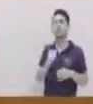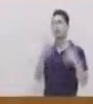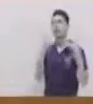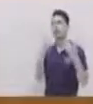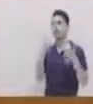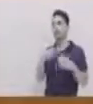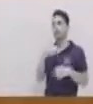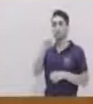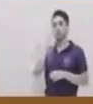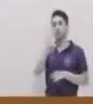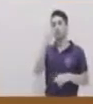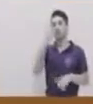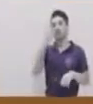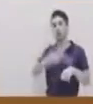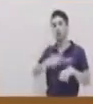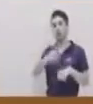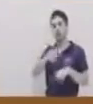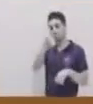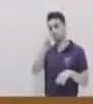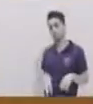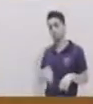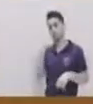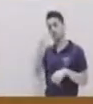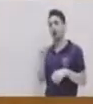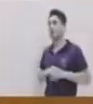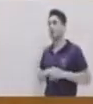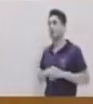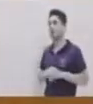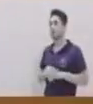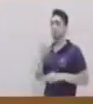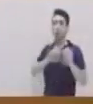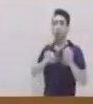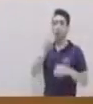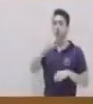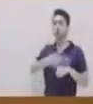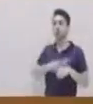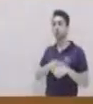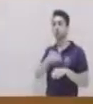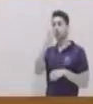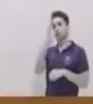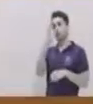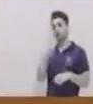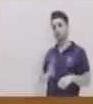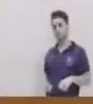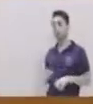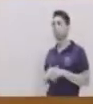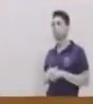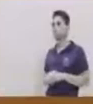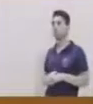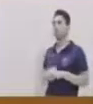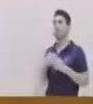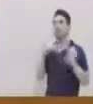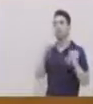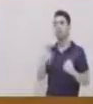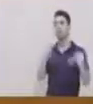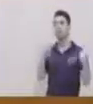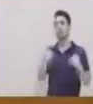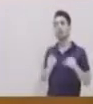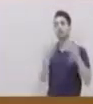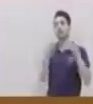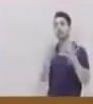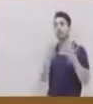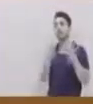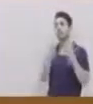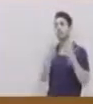pueden repetirse, por ejemplo, podría agarrar dos veces la A, o podría agarrar dos veces la B. Entonces voy a poder hacer